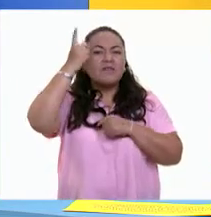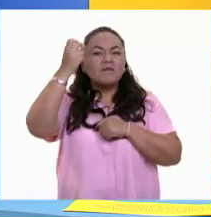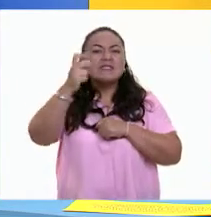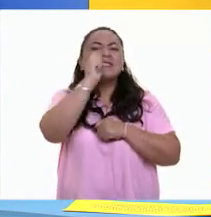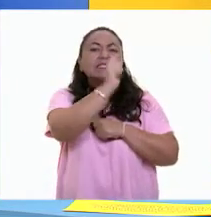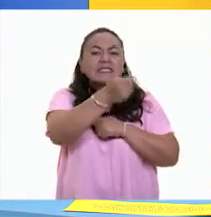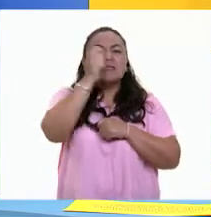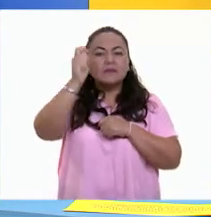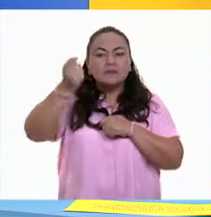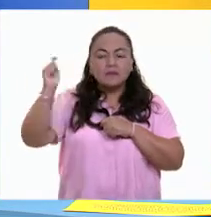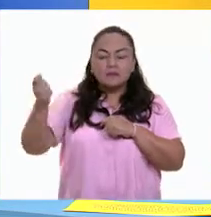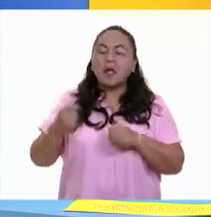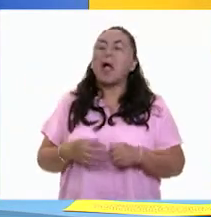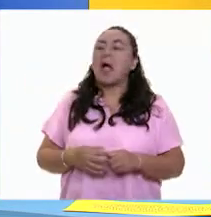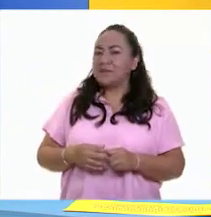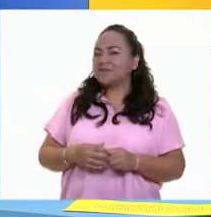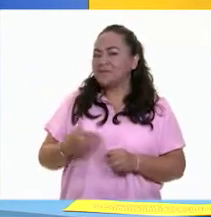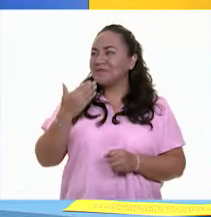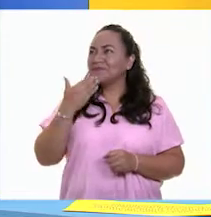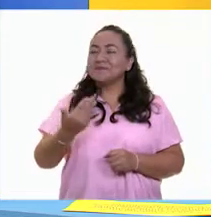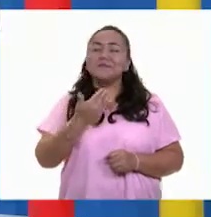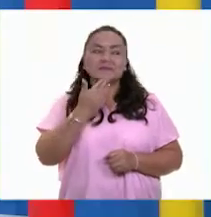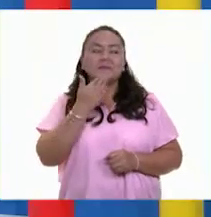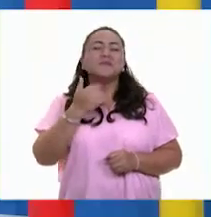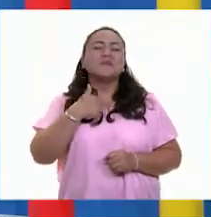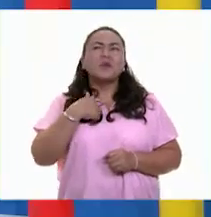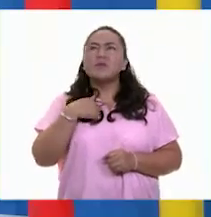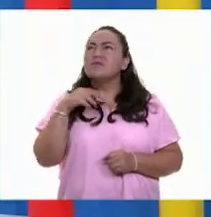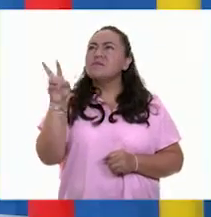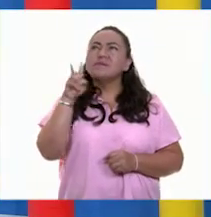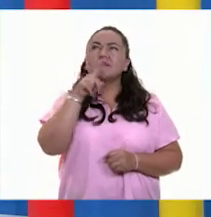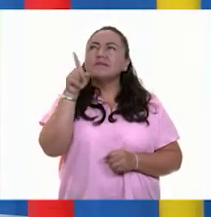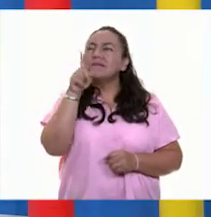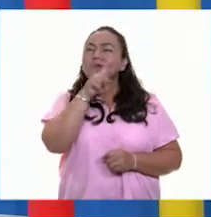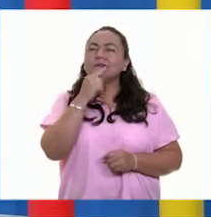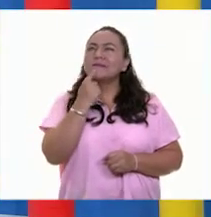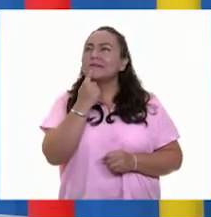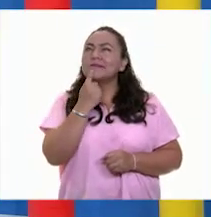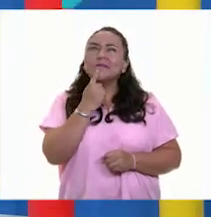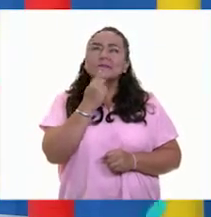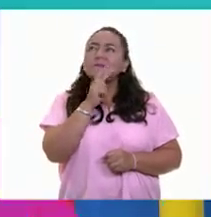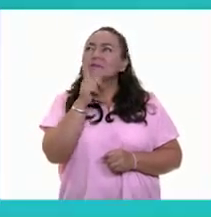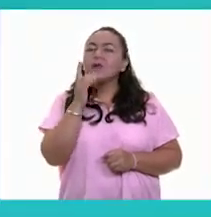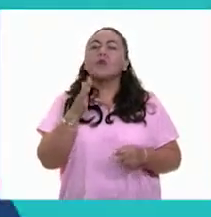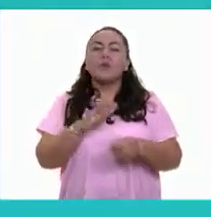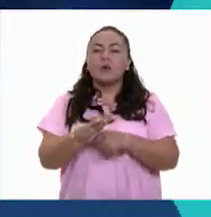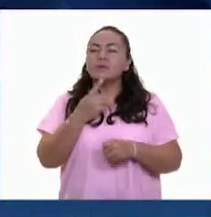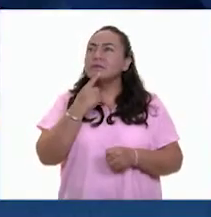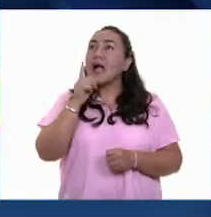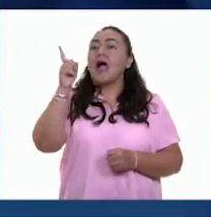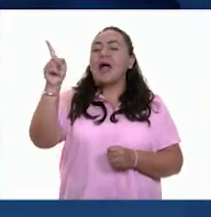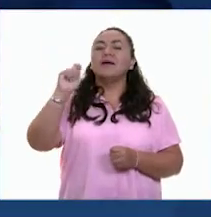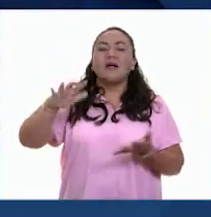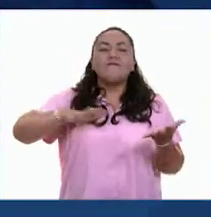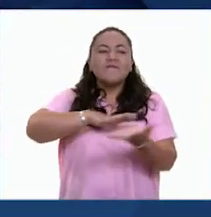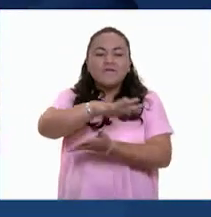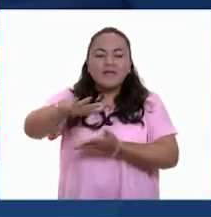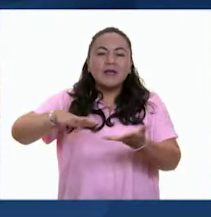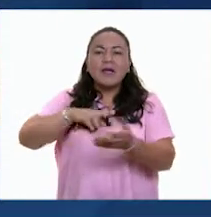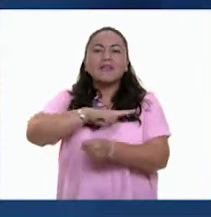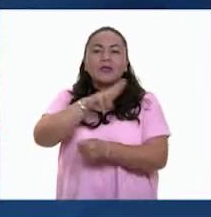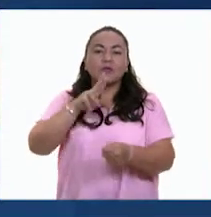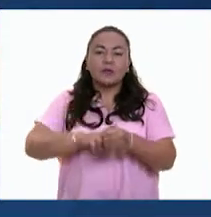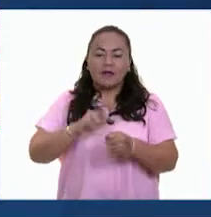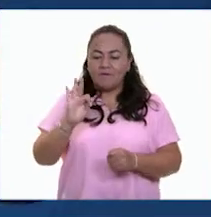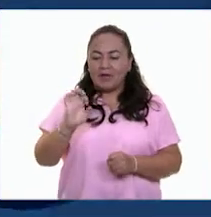correspondiente. ¡Perfecto! Entonces voy a escoger la de... ¿Cuál? ¡Fenómeno natural! Muy